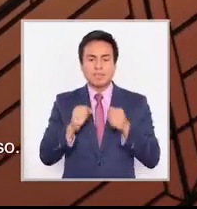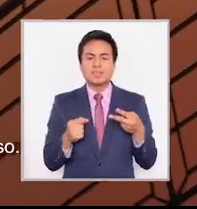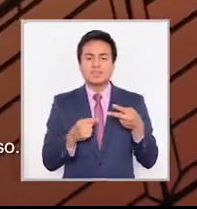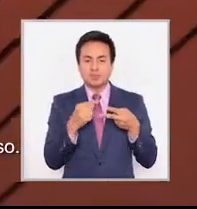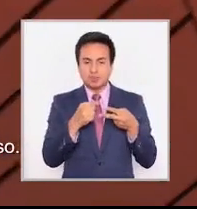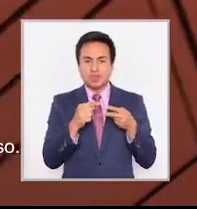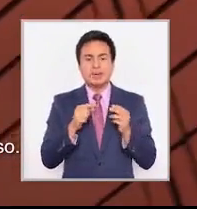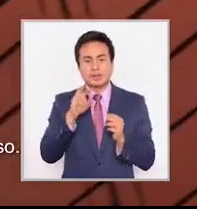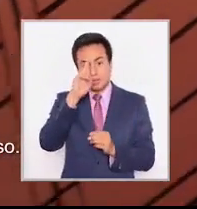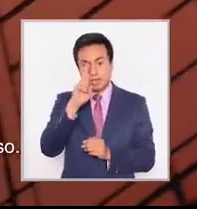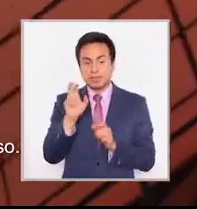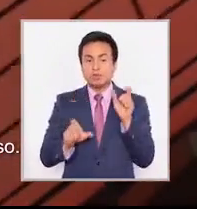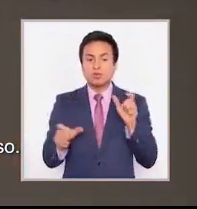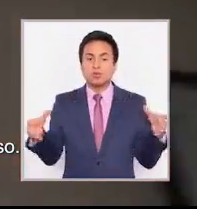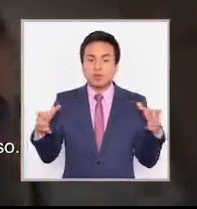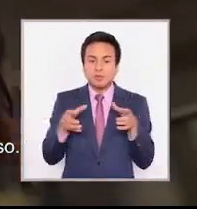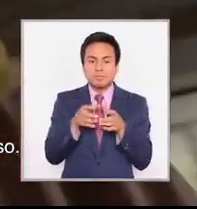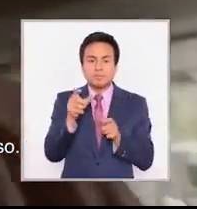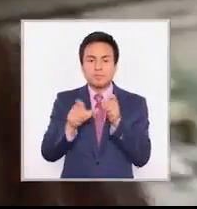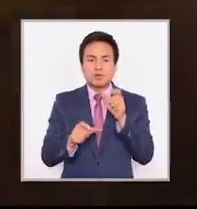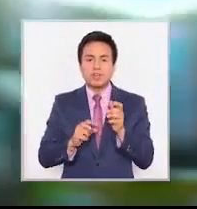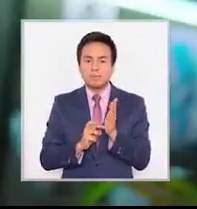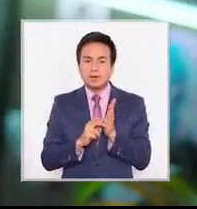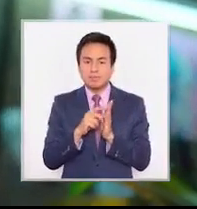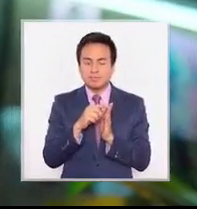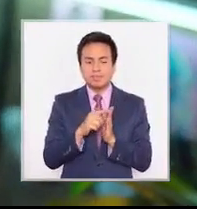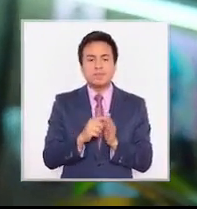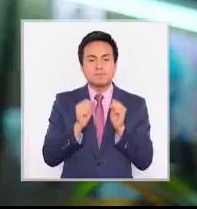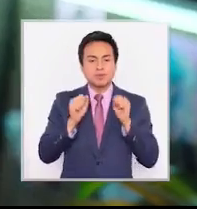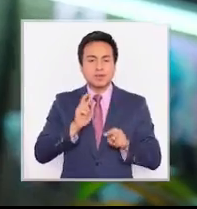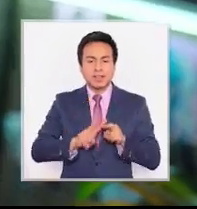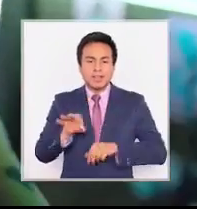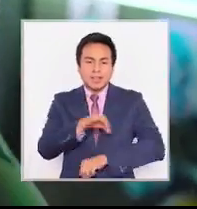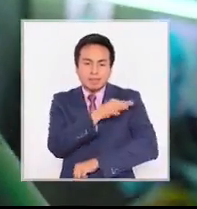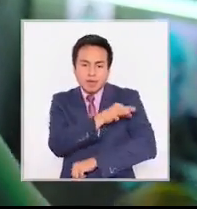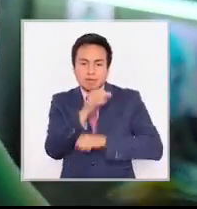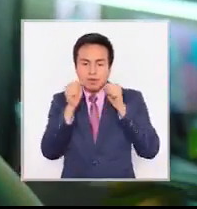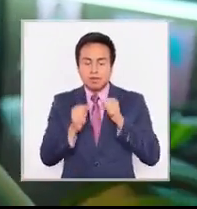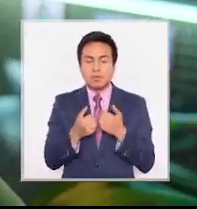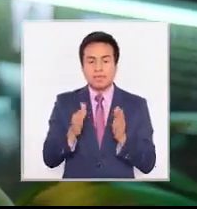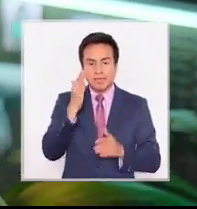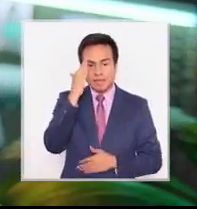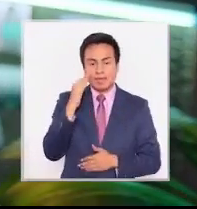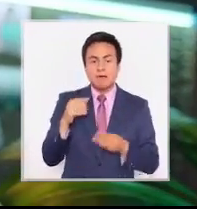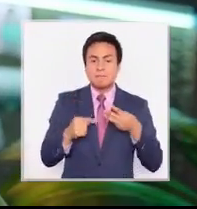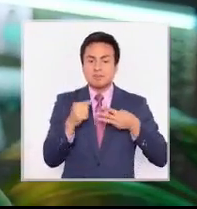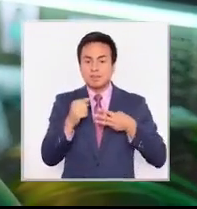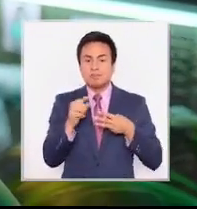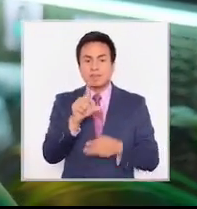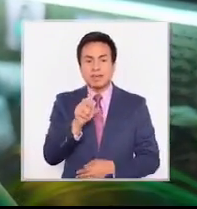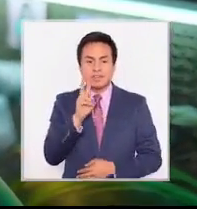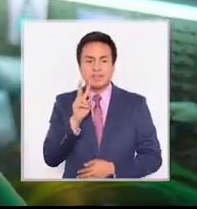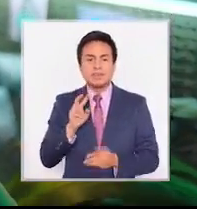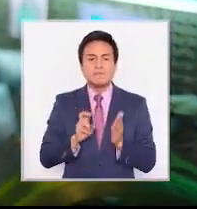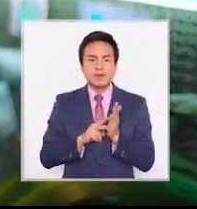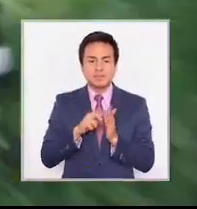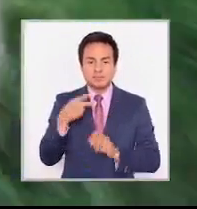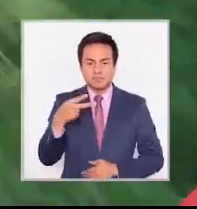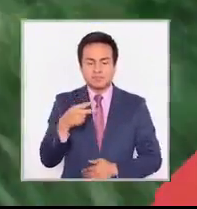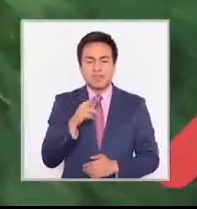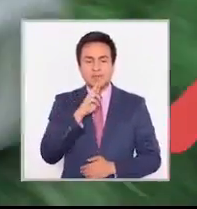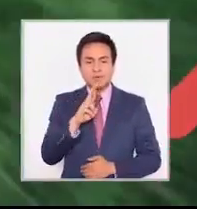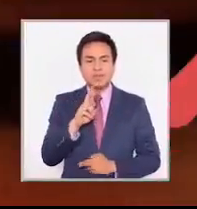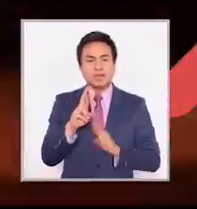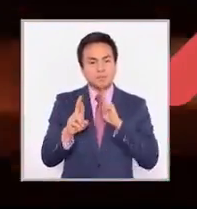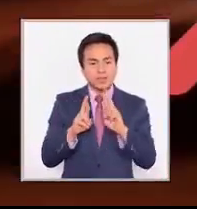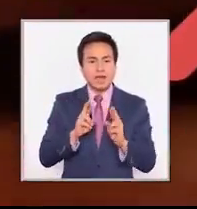puedes, respetando la capacidad máxima de reunión de cada paso. ¿Ya me puedo ir a arreglar el tatuaje? Puedes ir cualquier día desde el paso 3 y de lunes a viernes en paso 2. Te